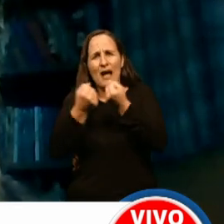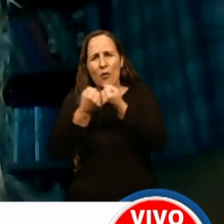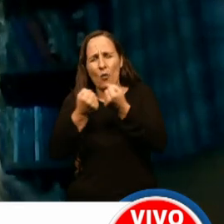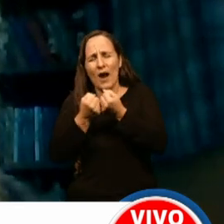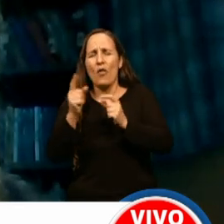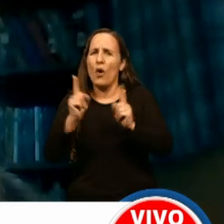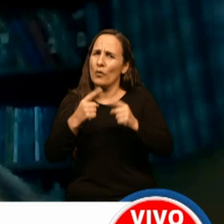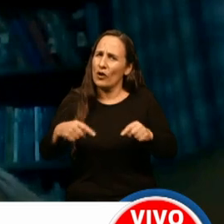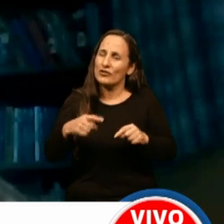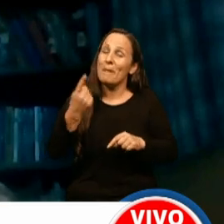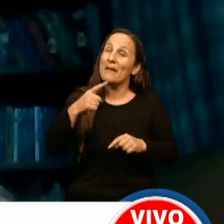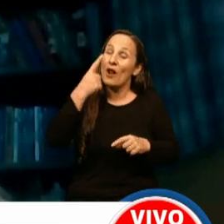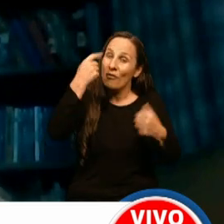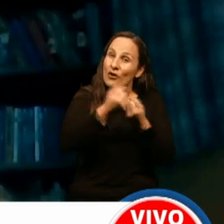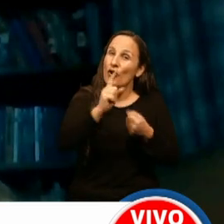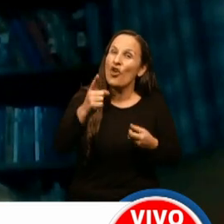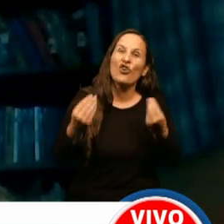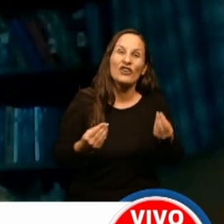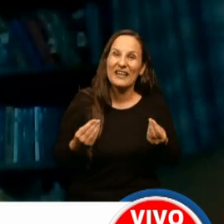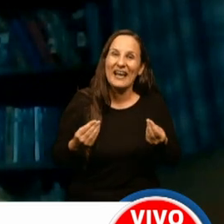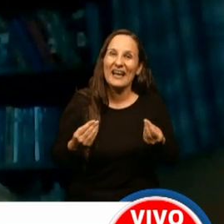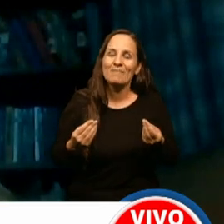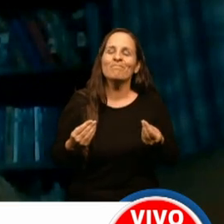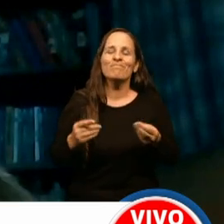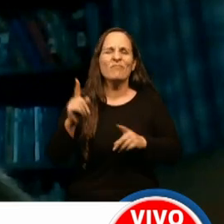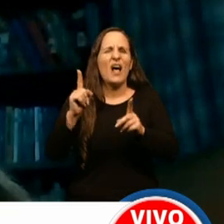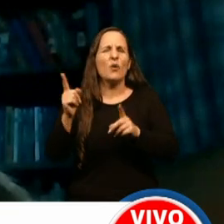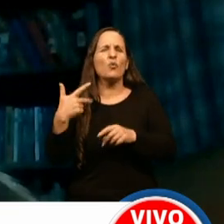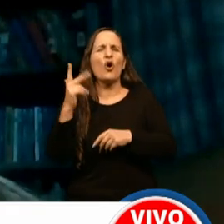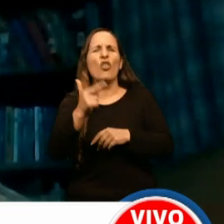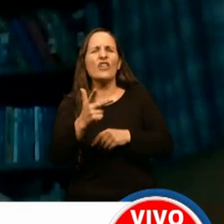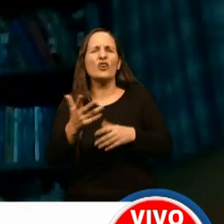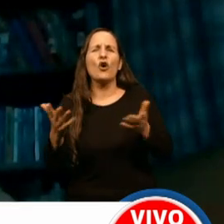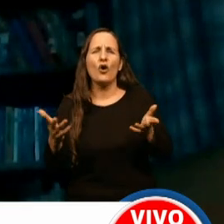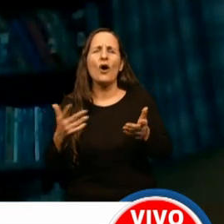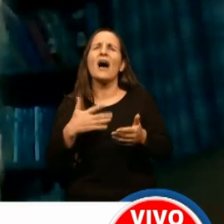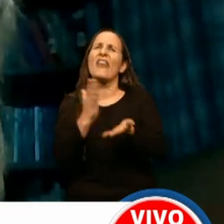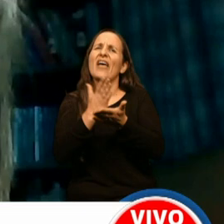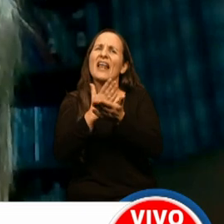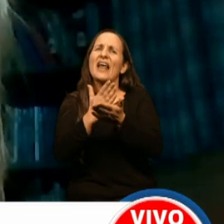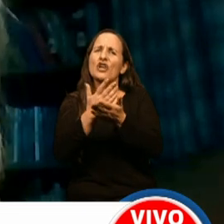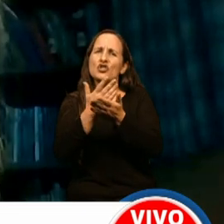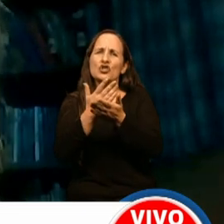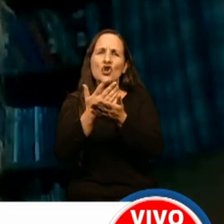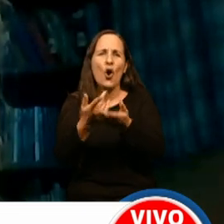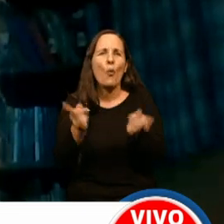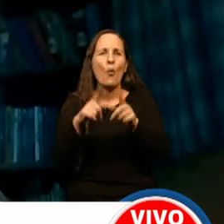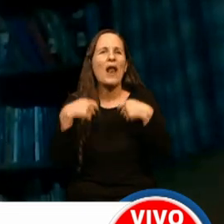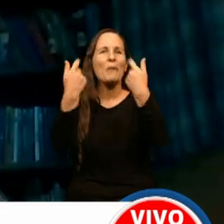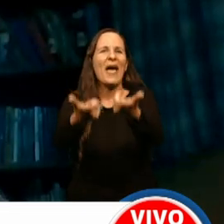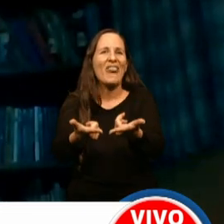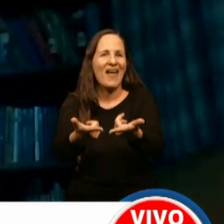en lo que no coincido es cuando alguno manifestó que estamos restituyendo derechos no estamos restituyendo el